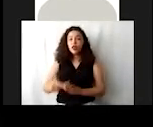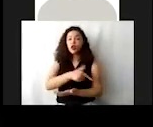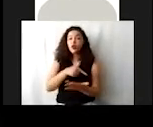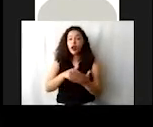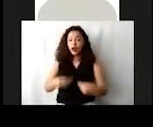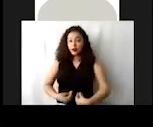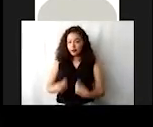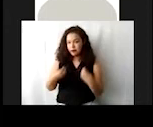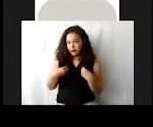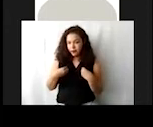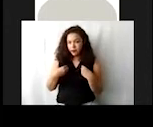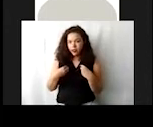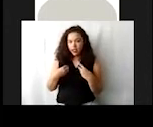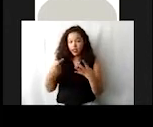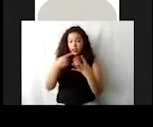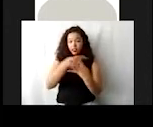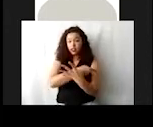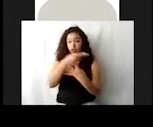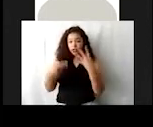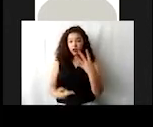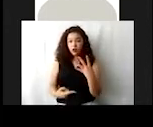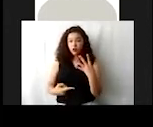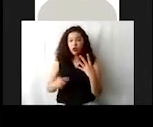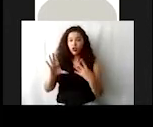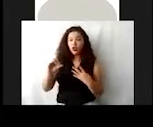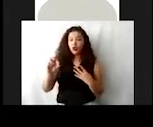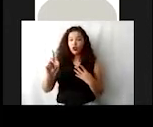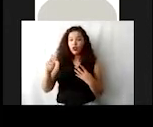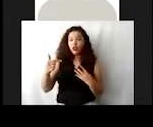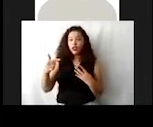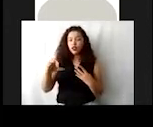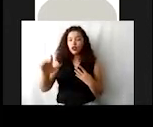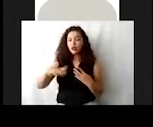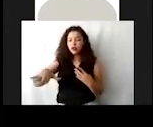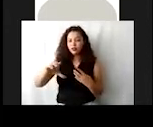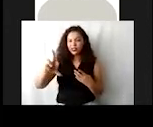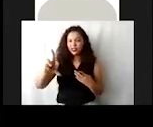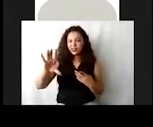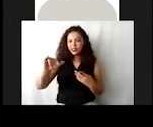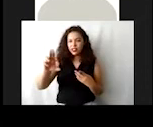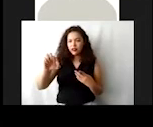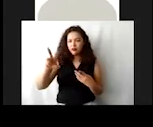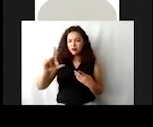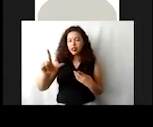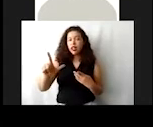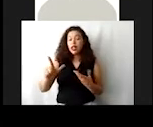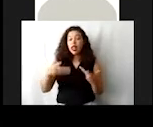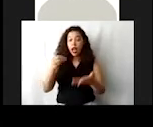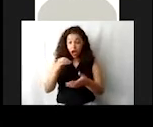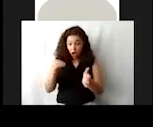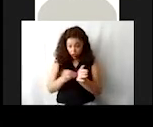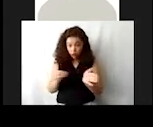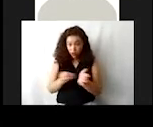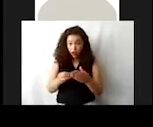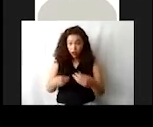Entonces tenemos 4 situaciones que prevé el Código Civil donde habitualmente reside, donde está